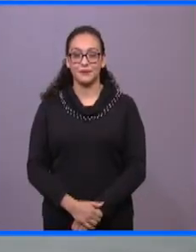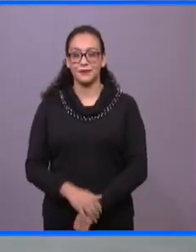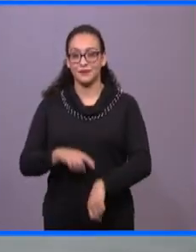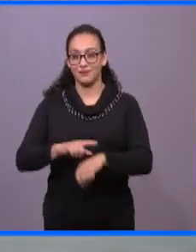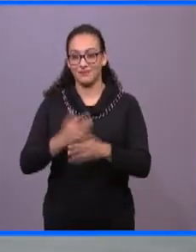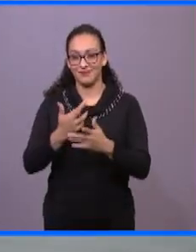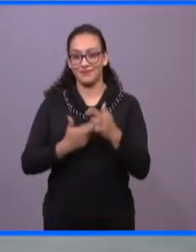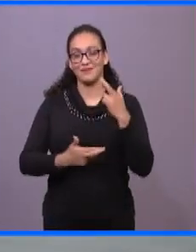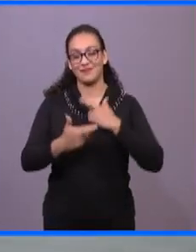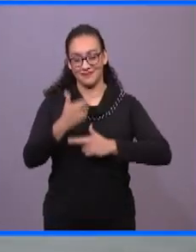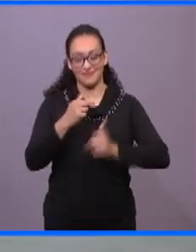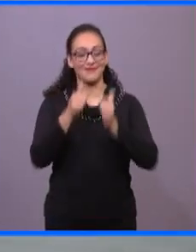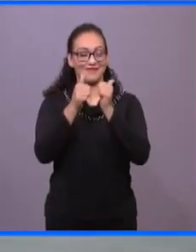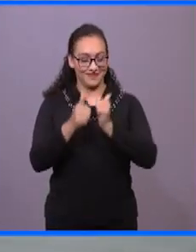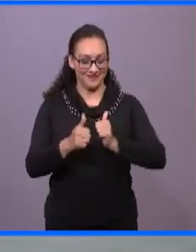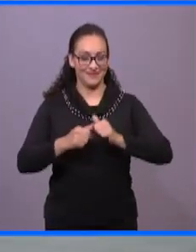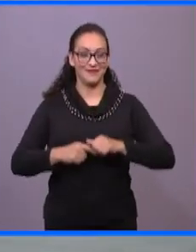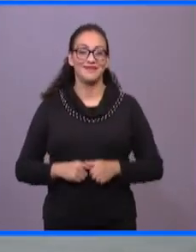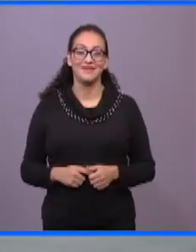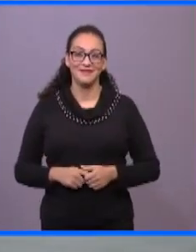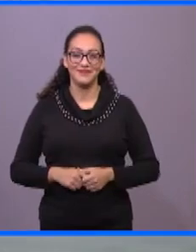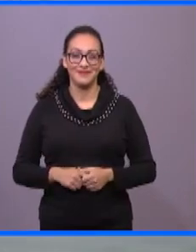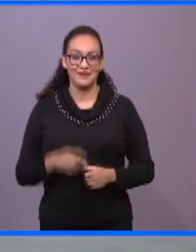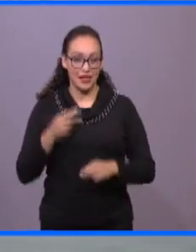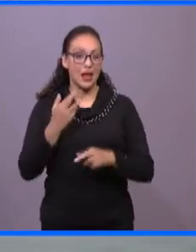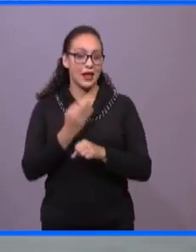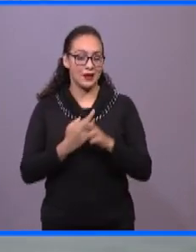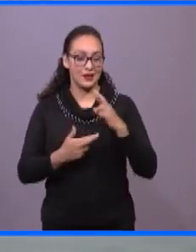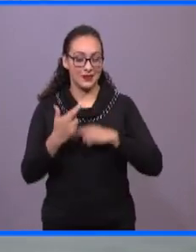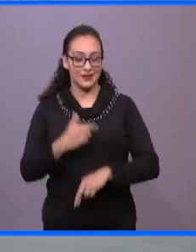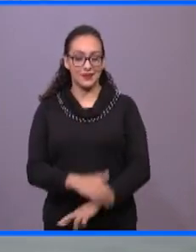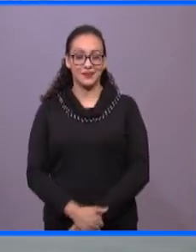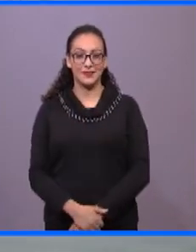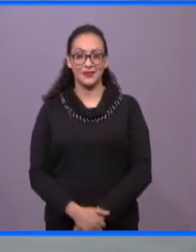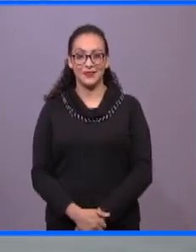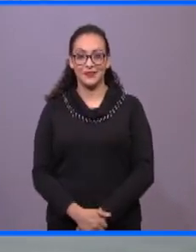Momento de hacer una nueva pausa, pero regresamos con más noticias. Siga con nosotros.